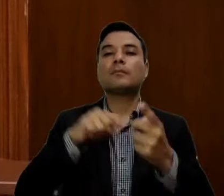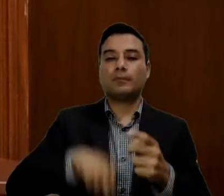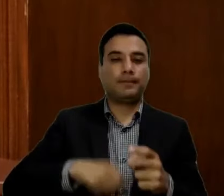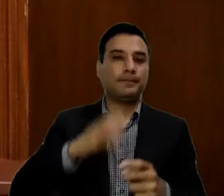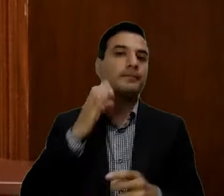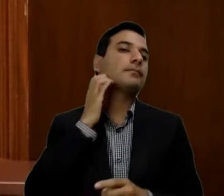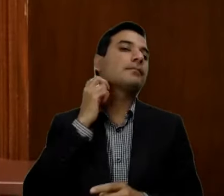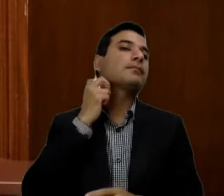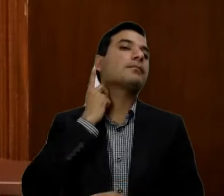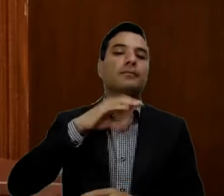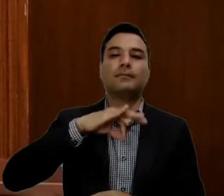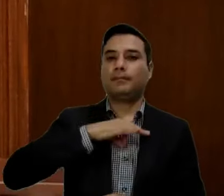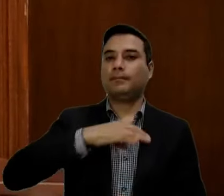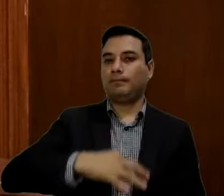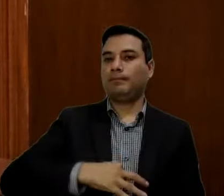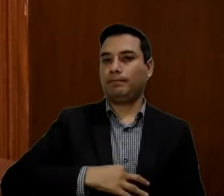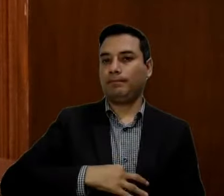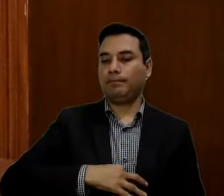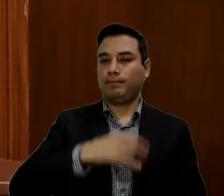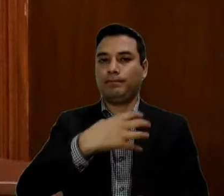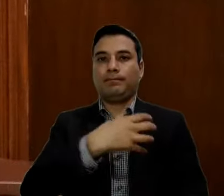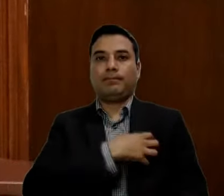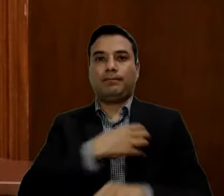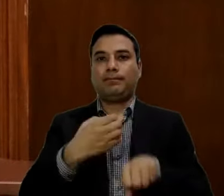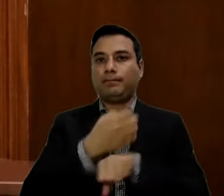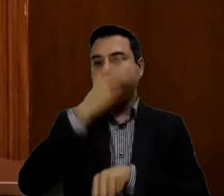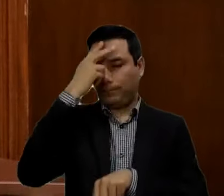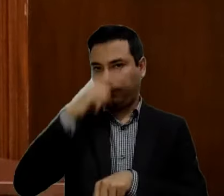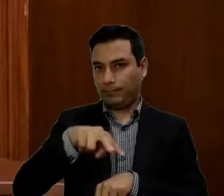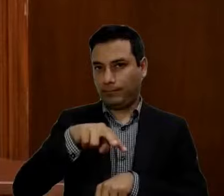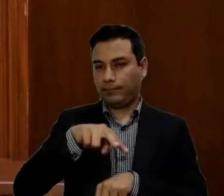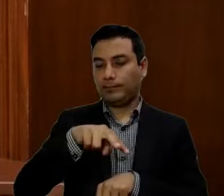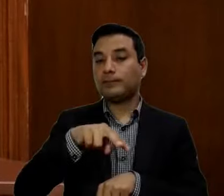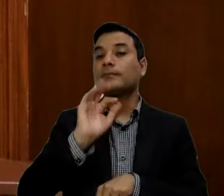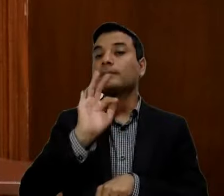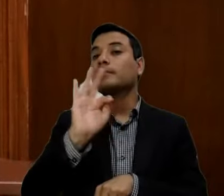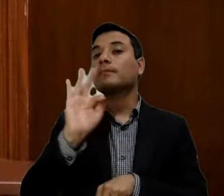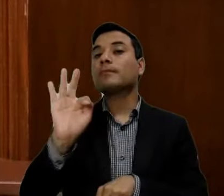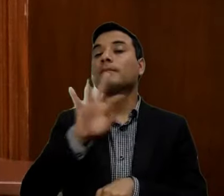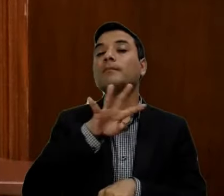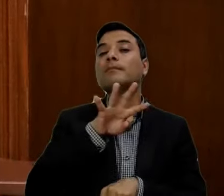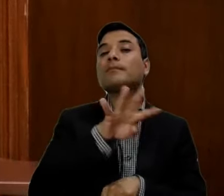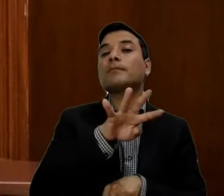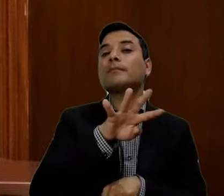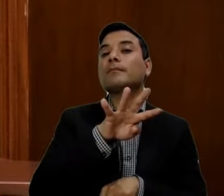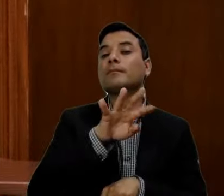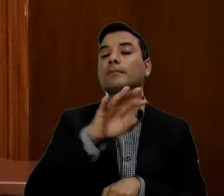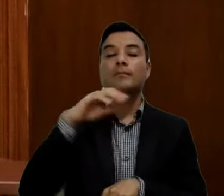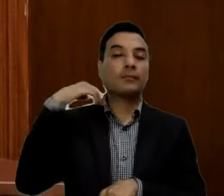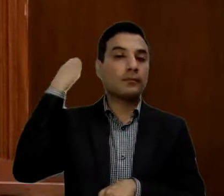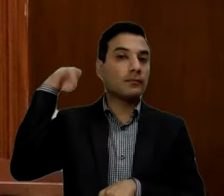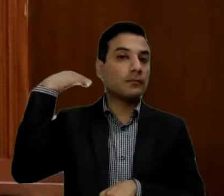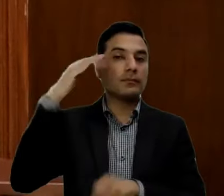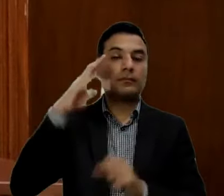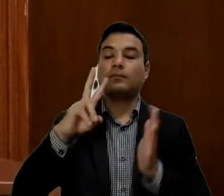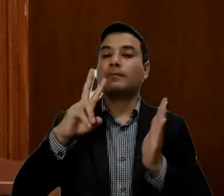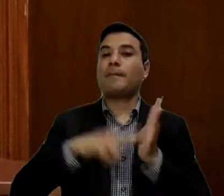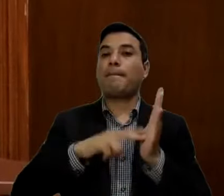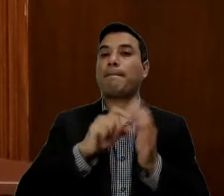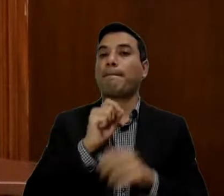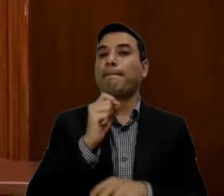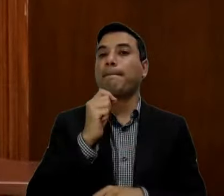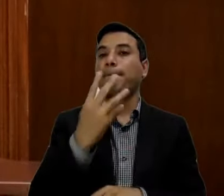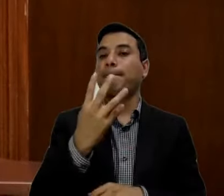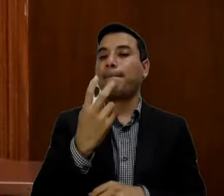de Toluca de Lerdo, capital del Estado de México, a los 19 días del mes de marzo del 2024.